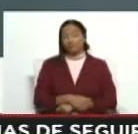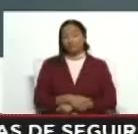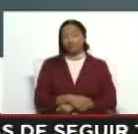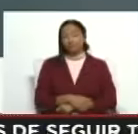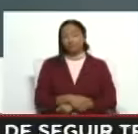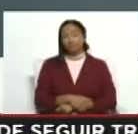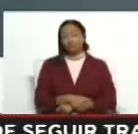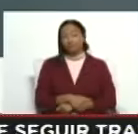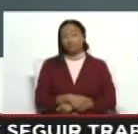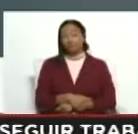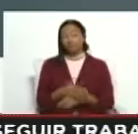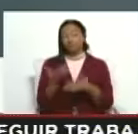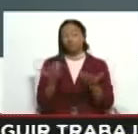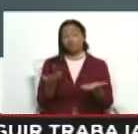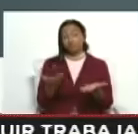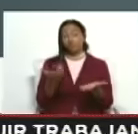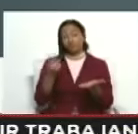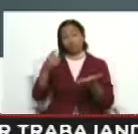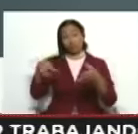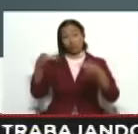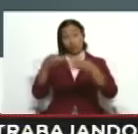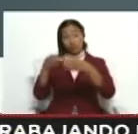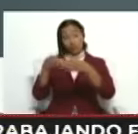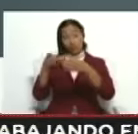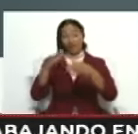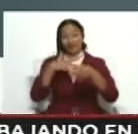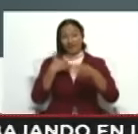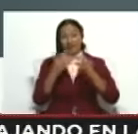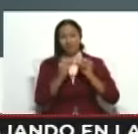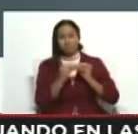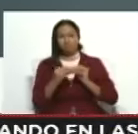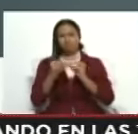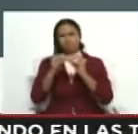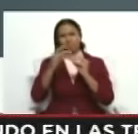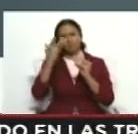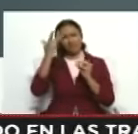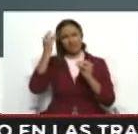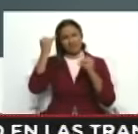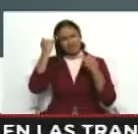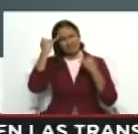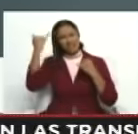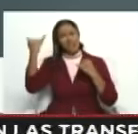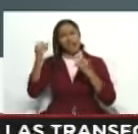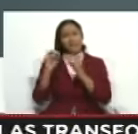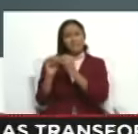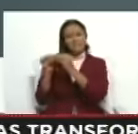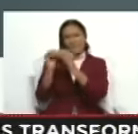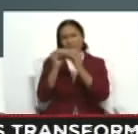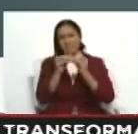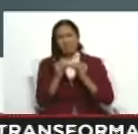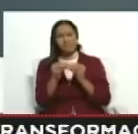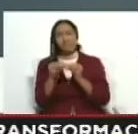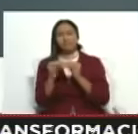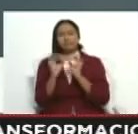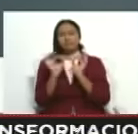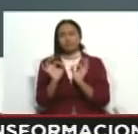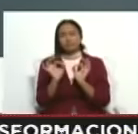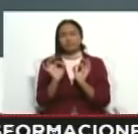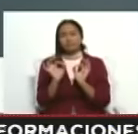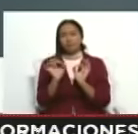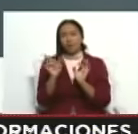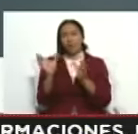Y ellos, toda esa operación que fue planeada, que fue tercerizada por una